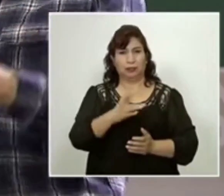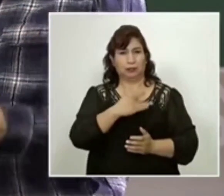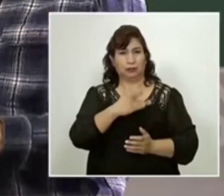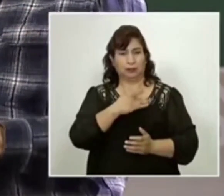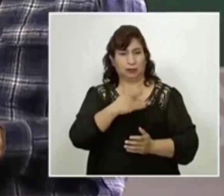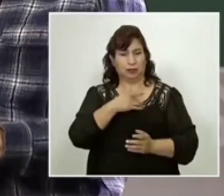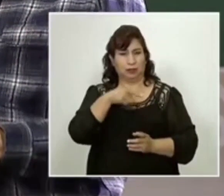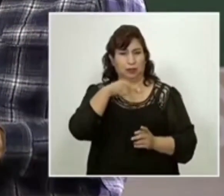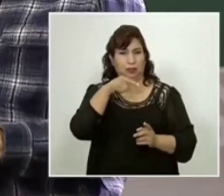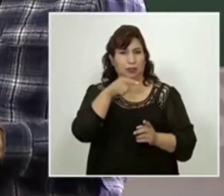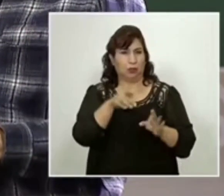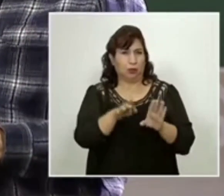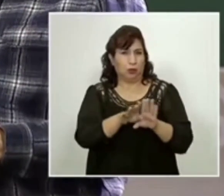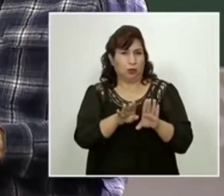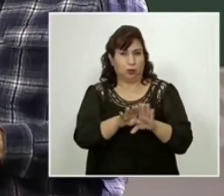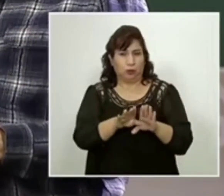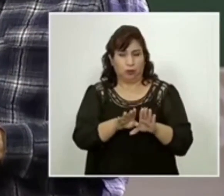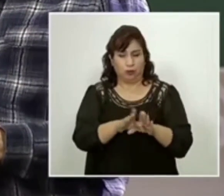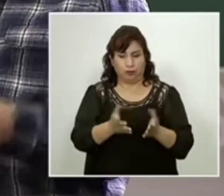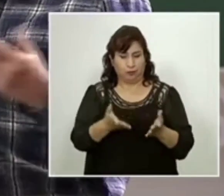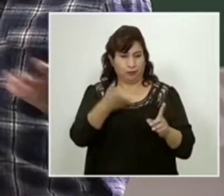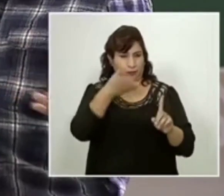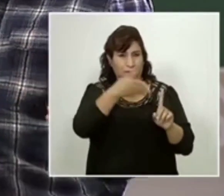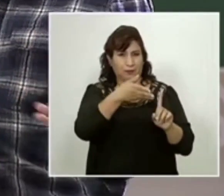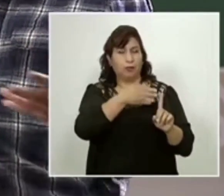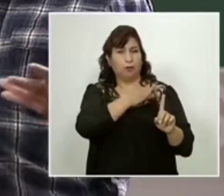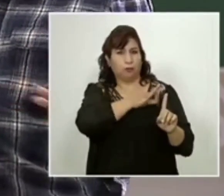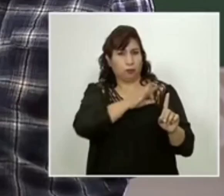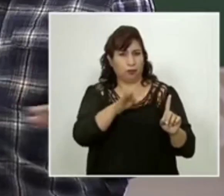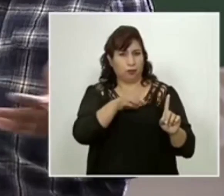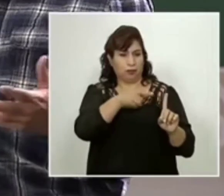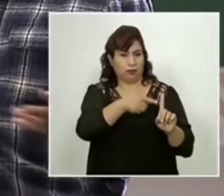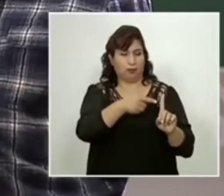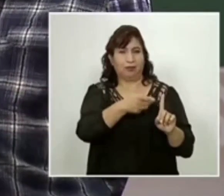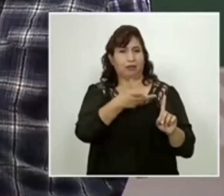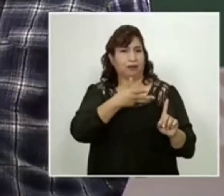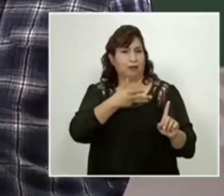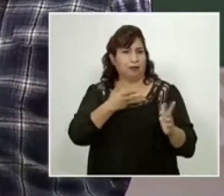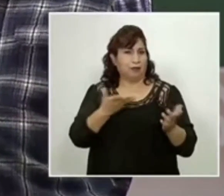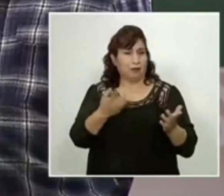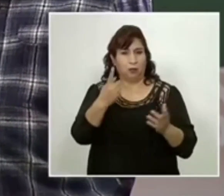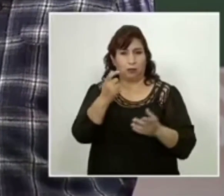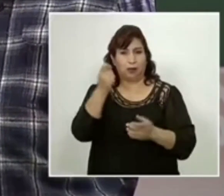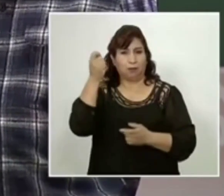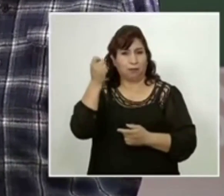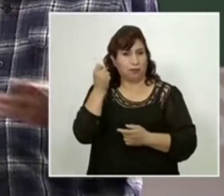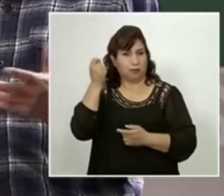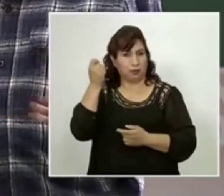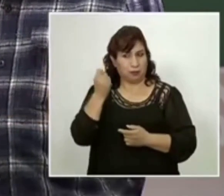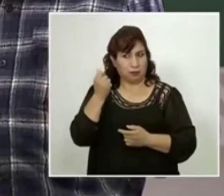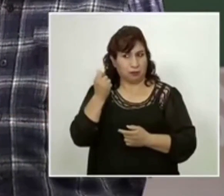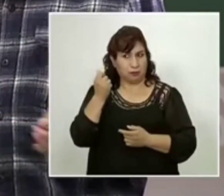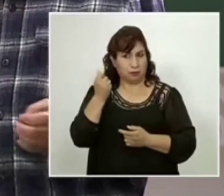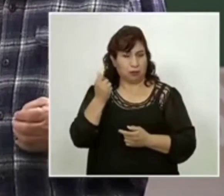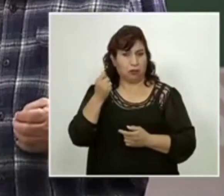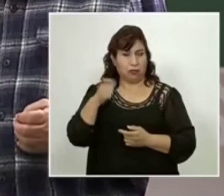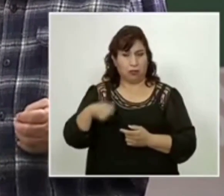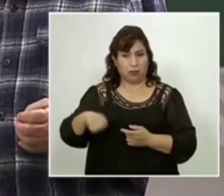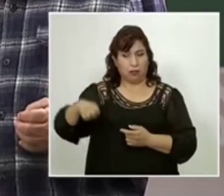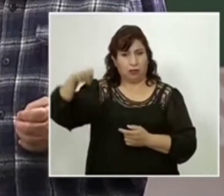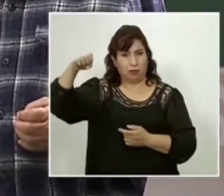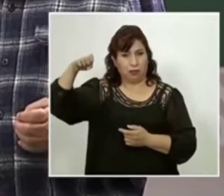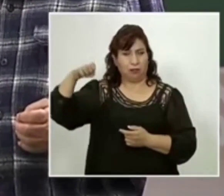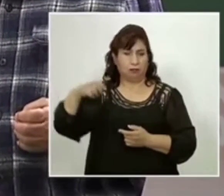considerara el que pudiesen tener una pensión de adultos mayores,